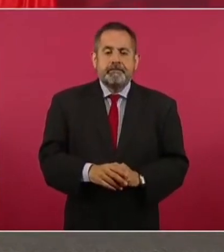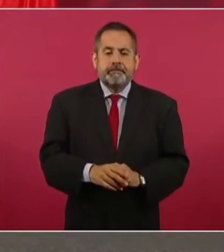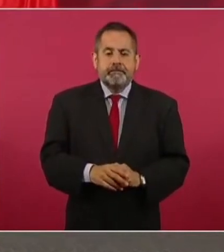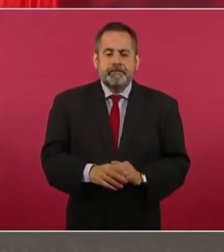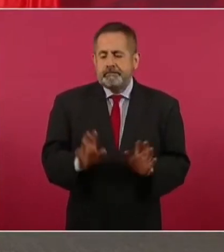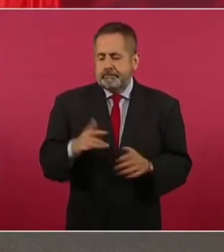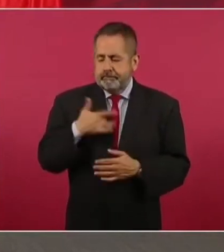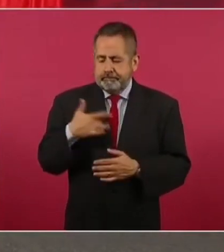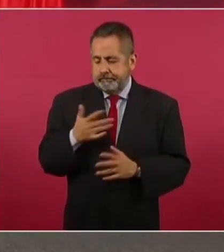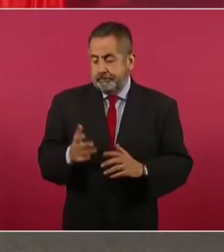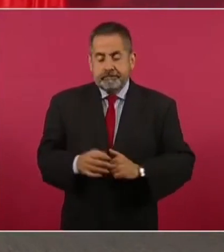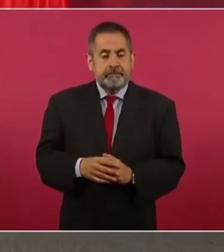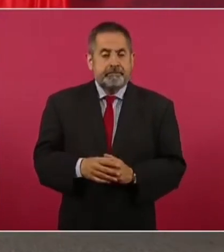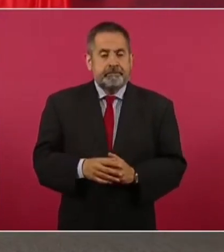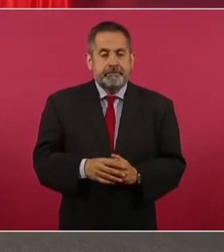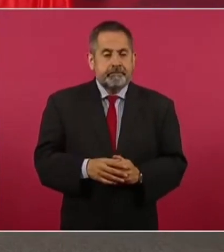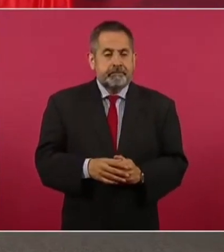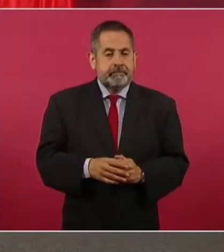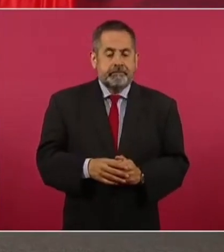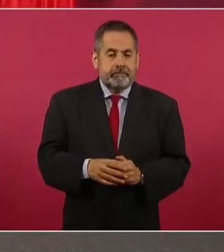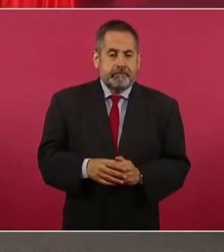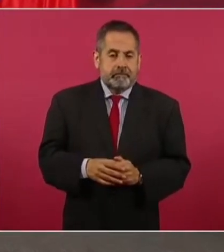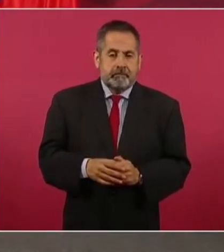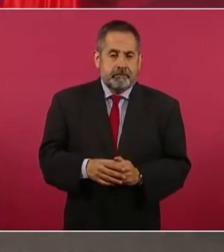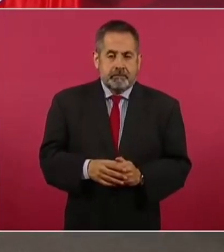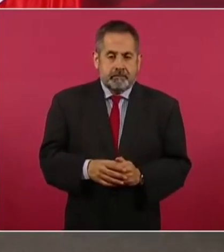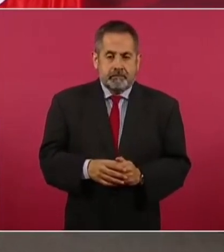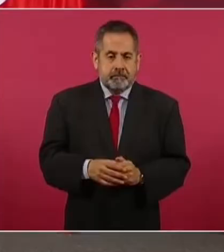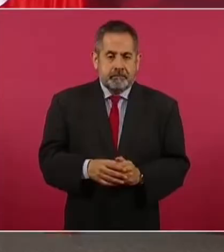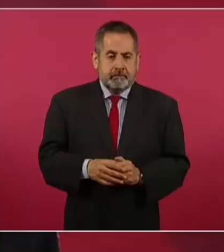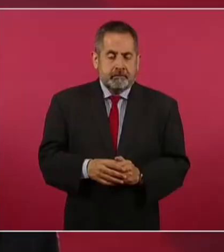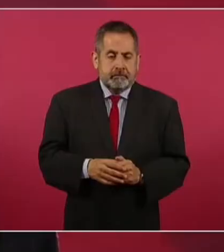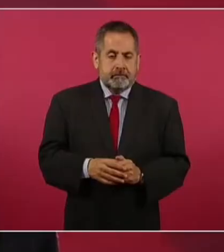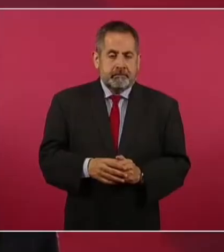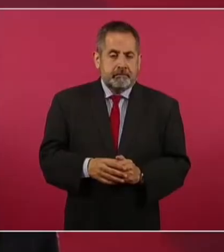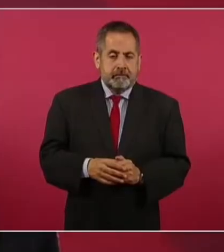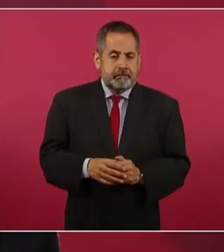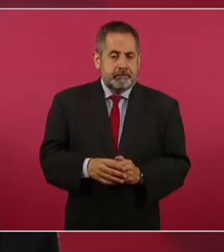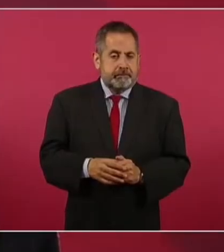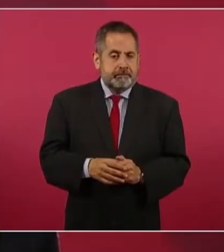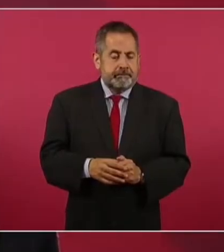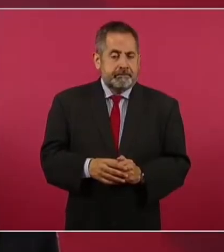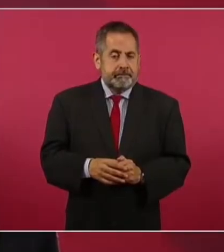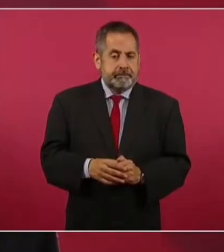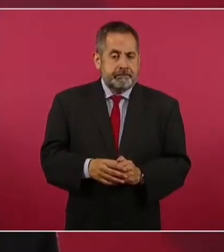Yo siento que el